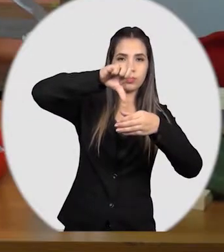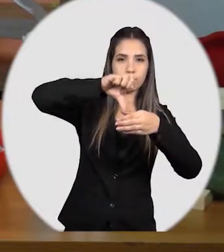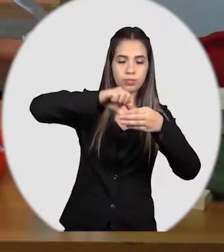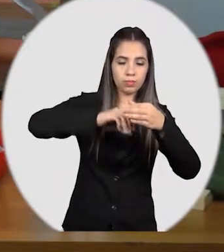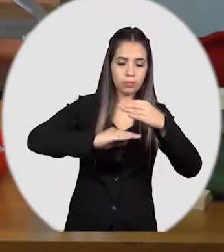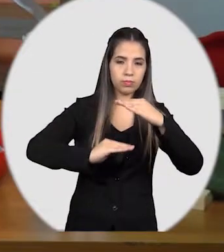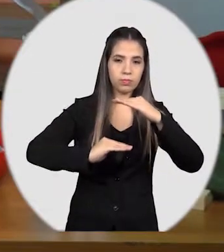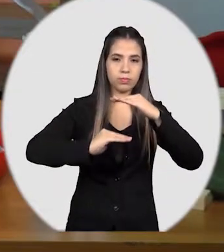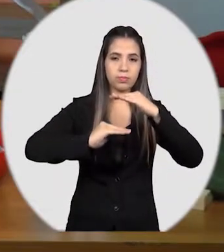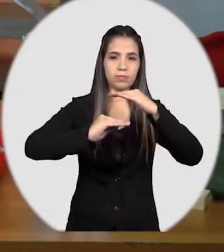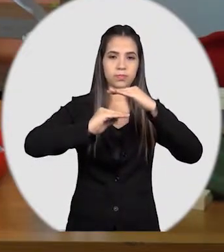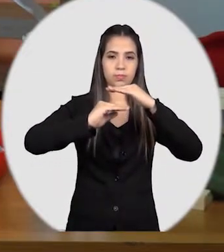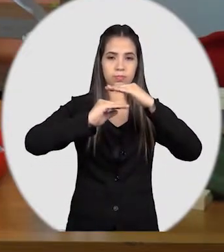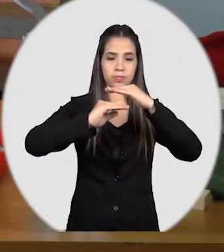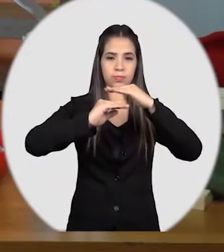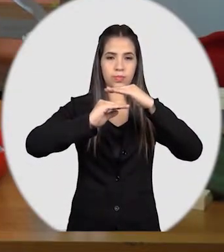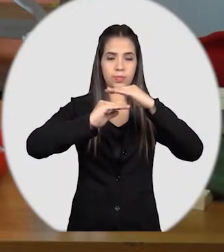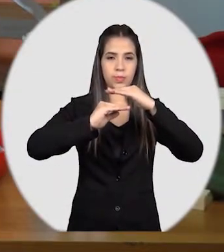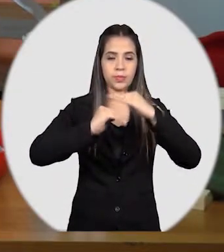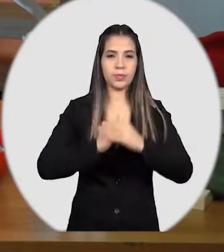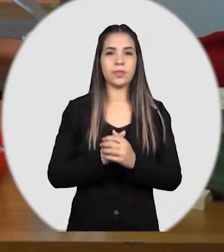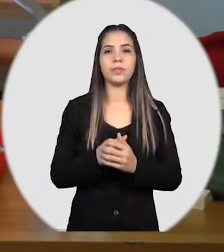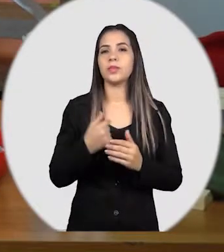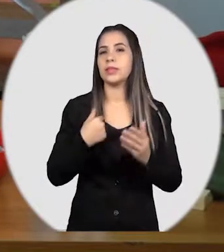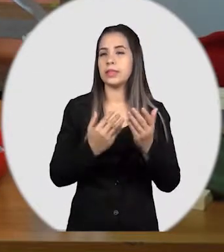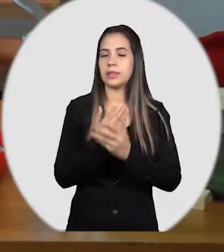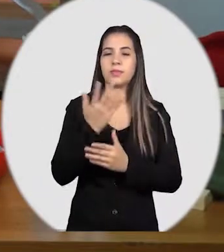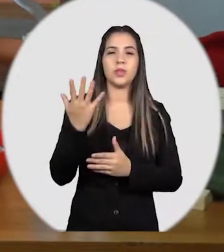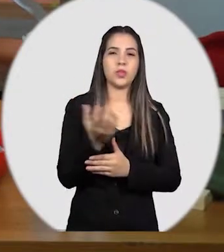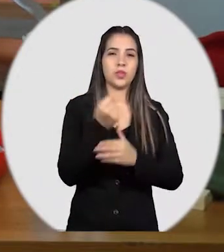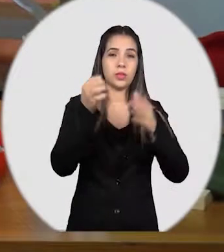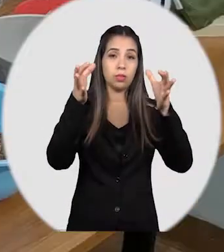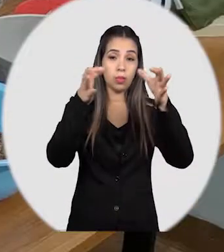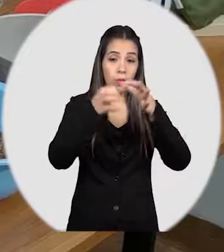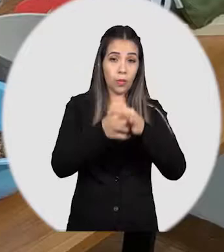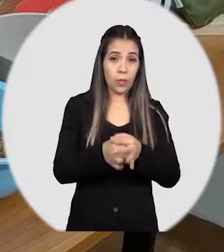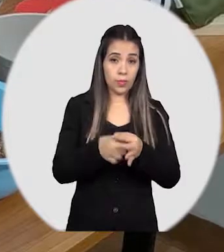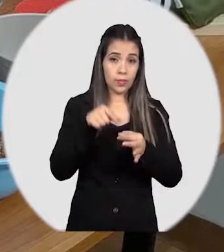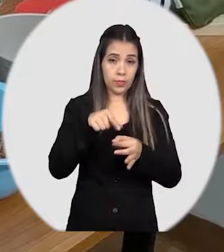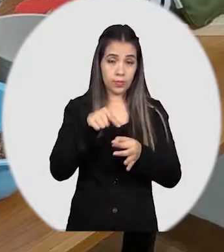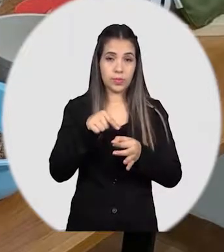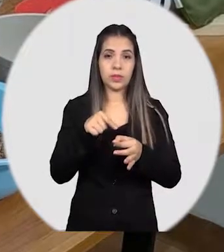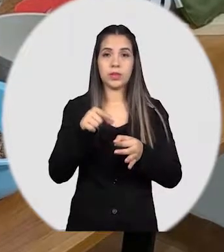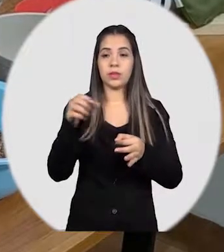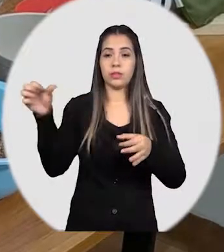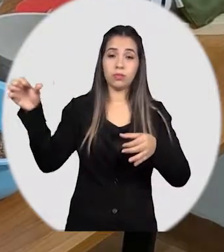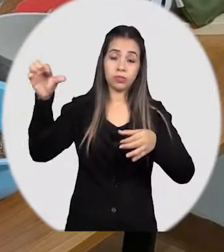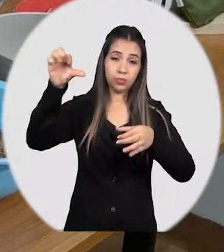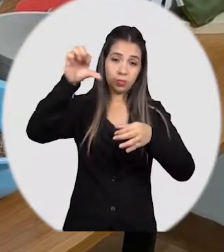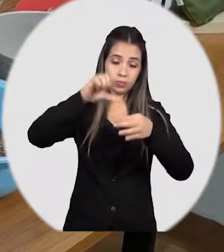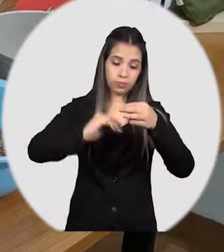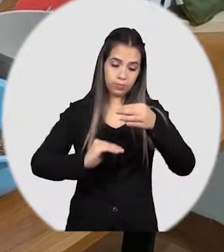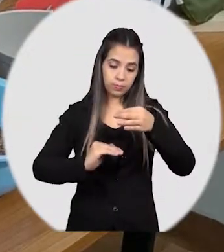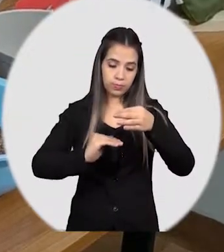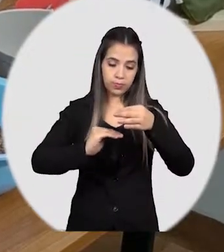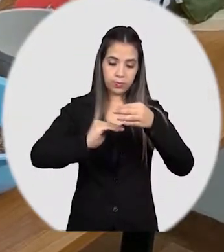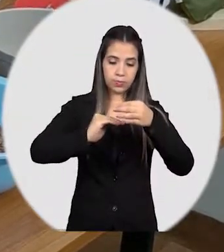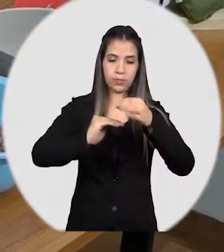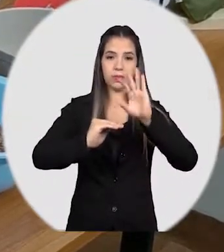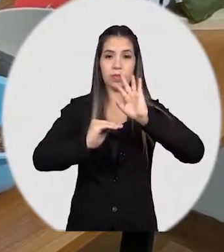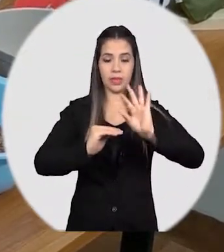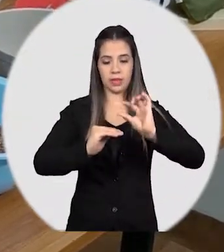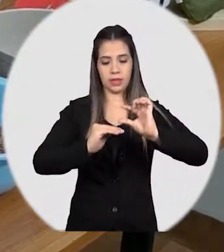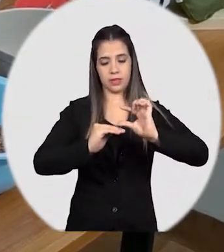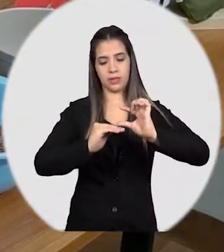Yo siempre hago con un embudo y tenemos que dejar un centímetro de espacio, no cargar al